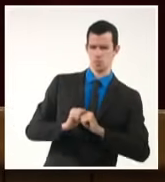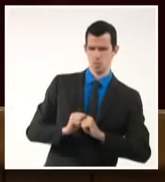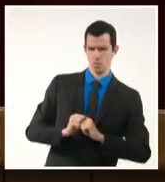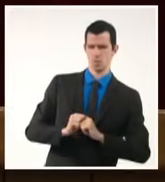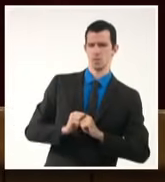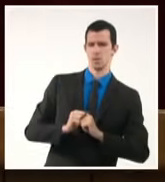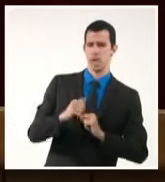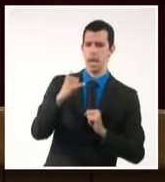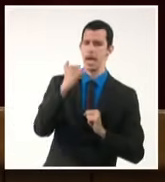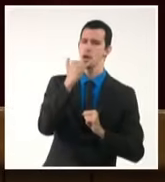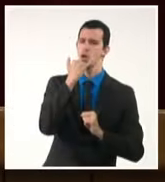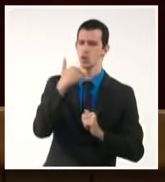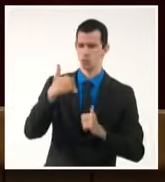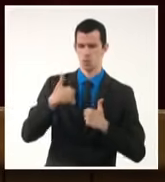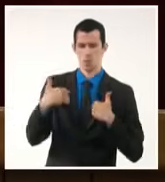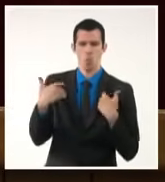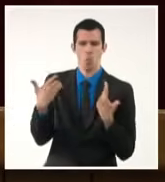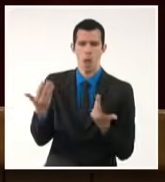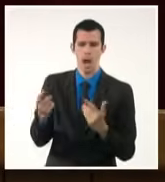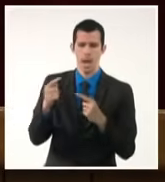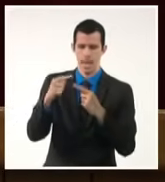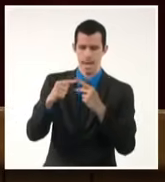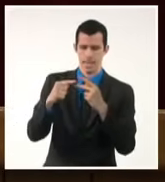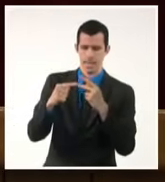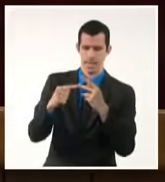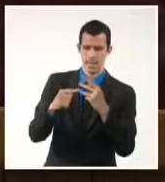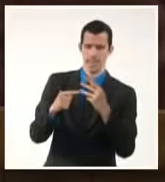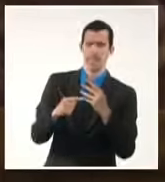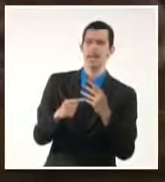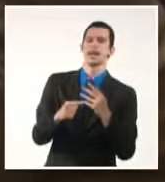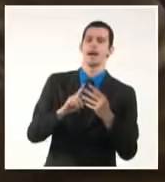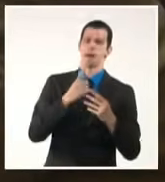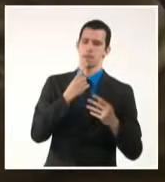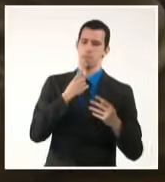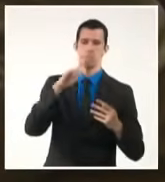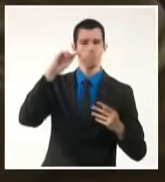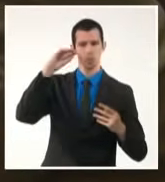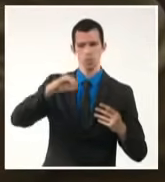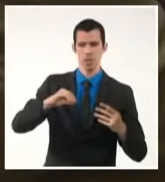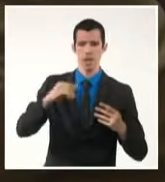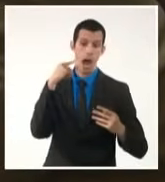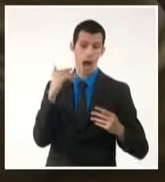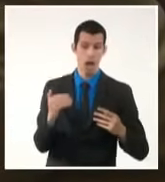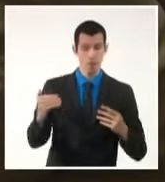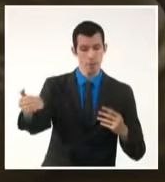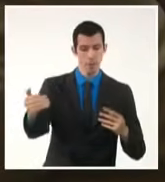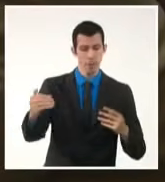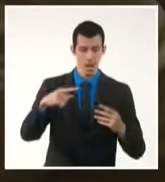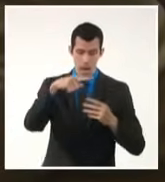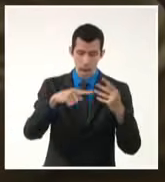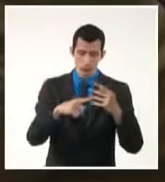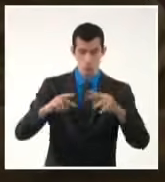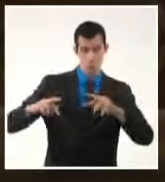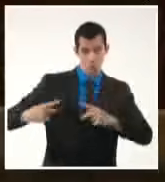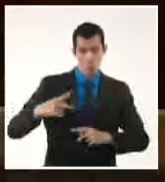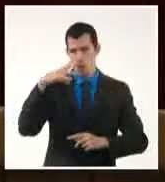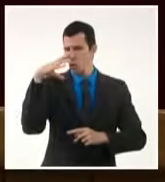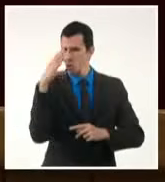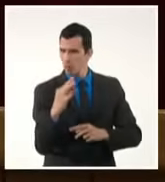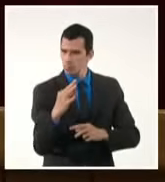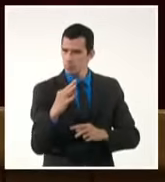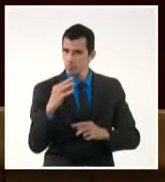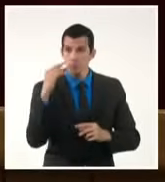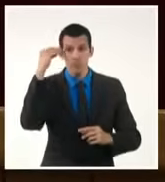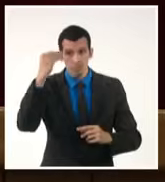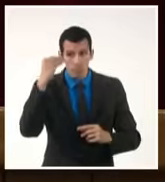importante señalar también que la falta de control y defensa de las normas que se aprueban y el inadecuado